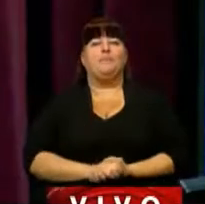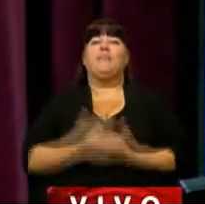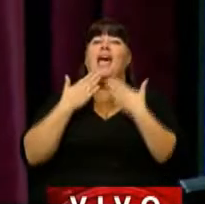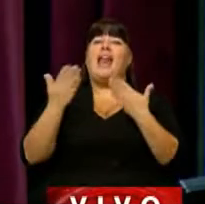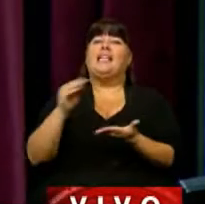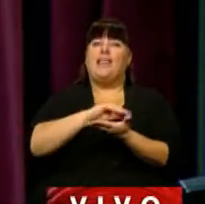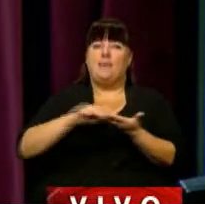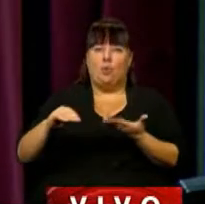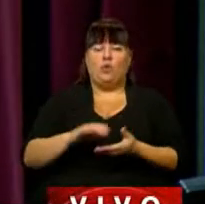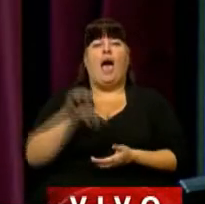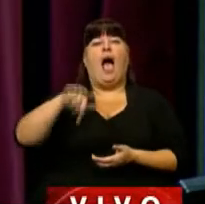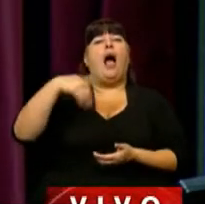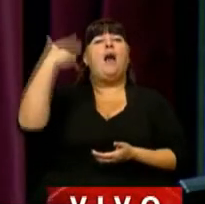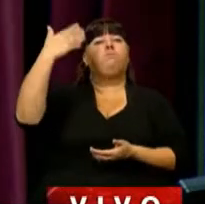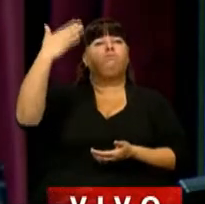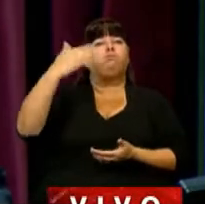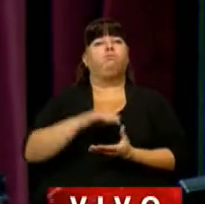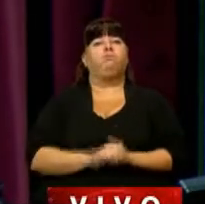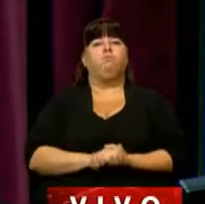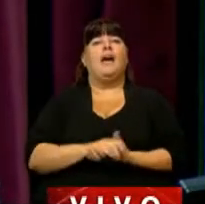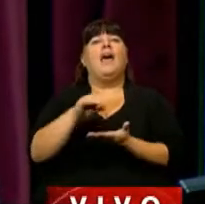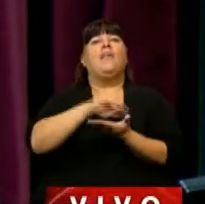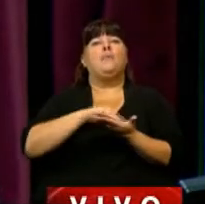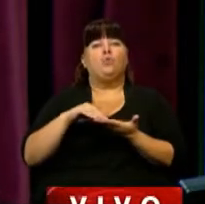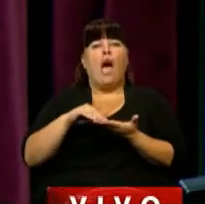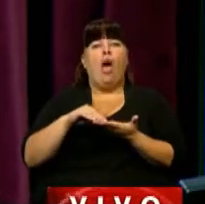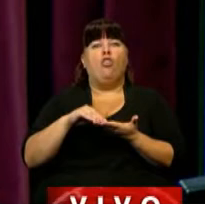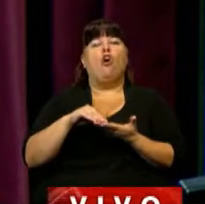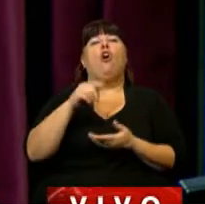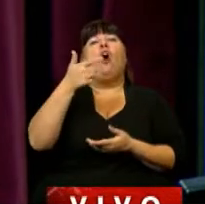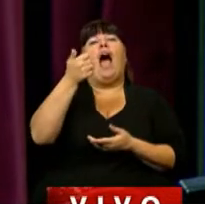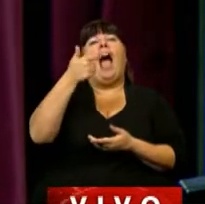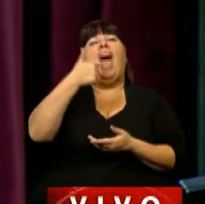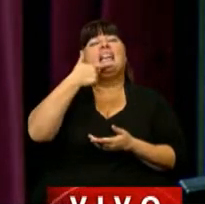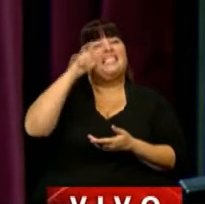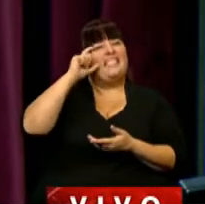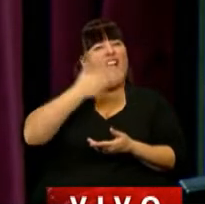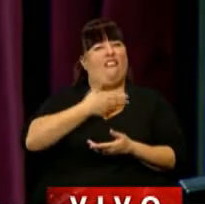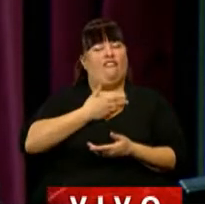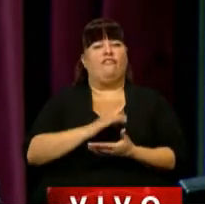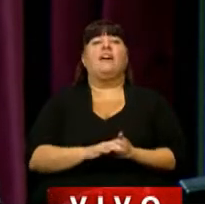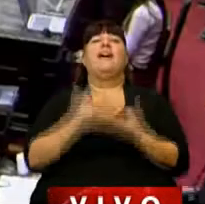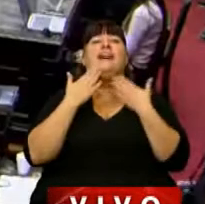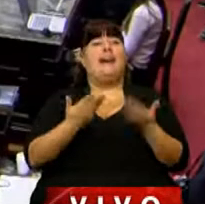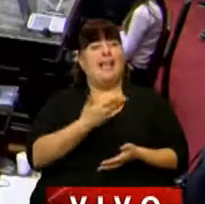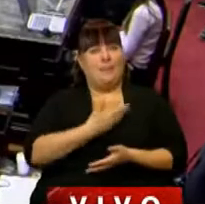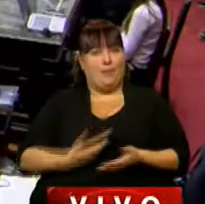diputado Ocaña. En el uso de la palabra, el diputado Alberto Acef. Gracias,